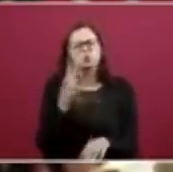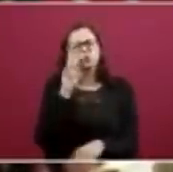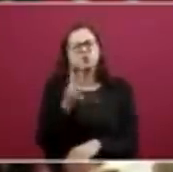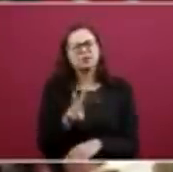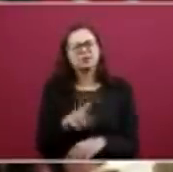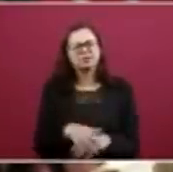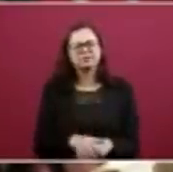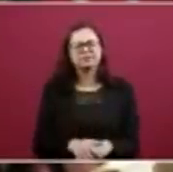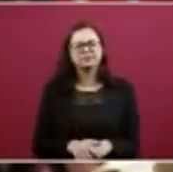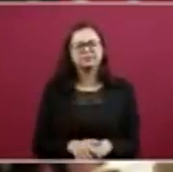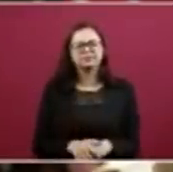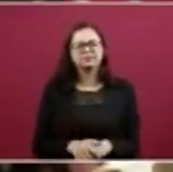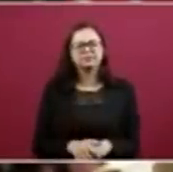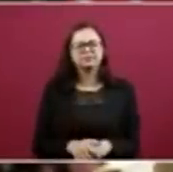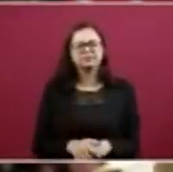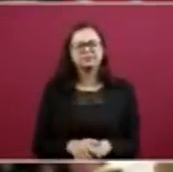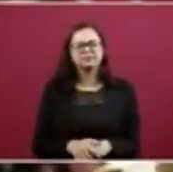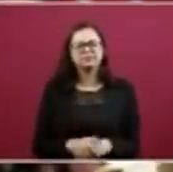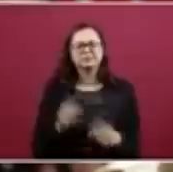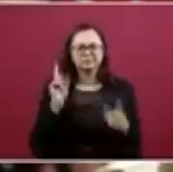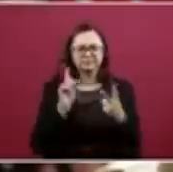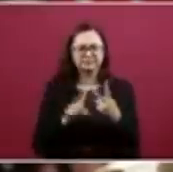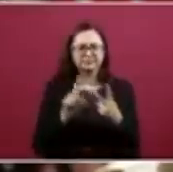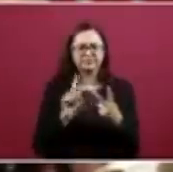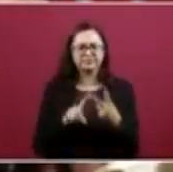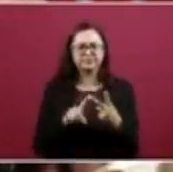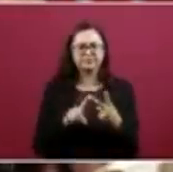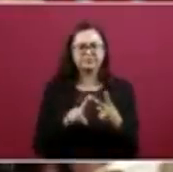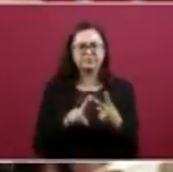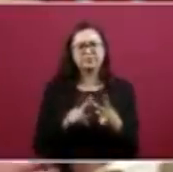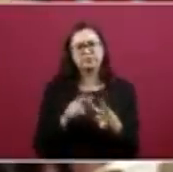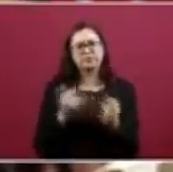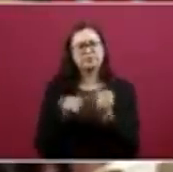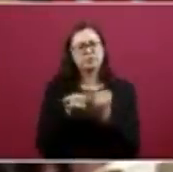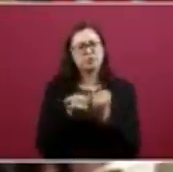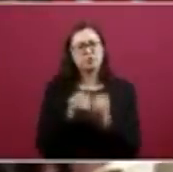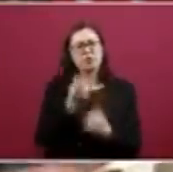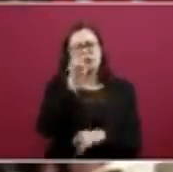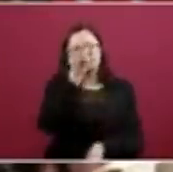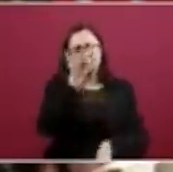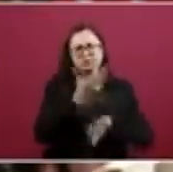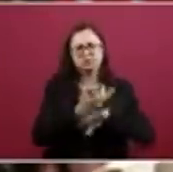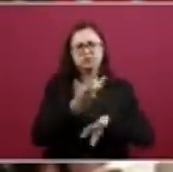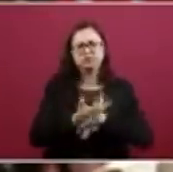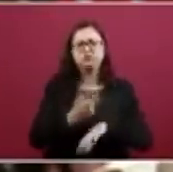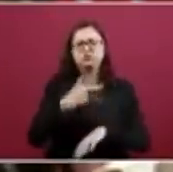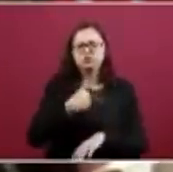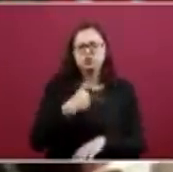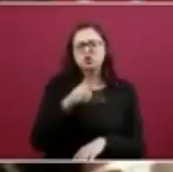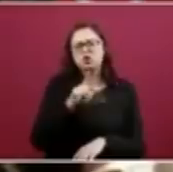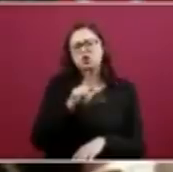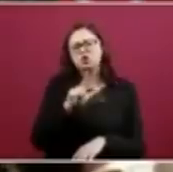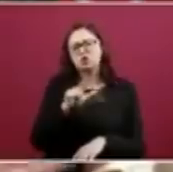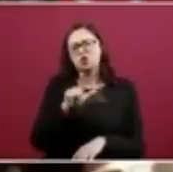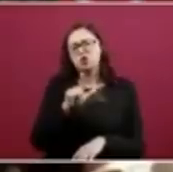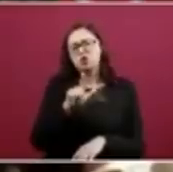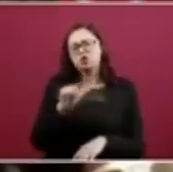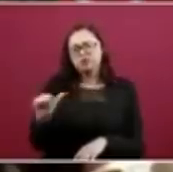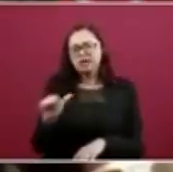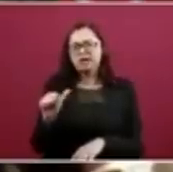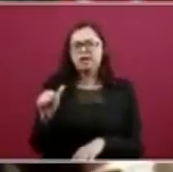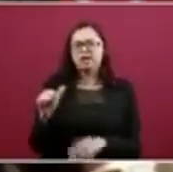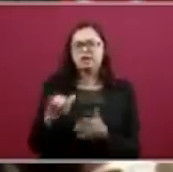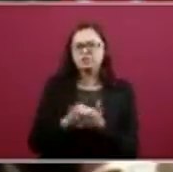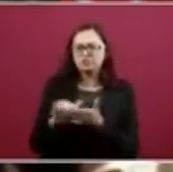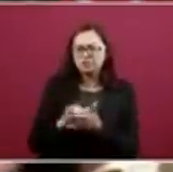existe todavía esas ganas, nos la manifiestan muchas personas en Estados Unidos, he visitado Los Ángeles, Nueva York, Chicago sobre todo, de invertir